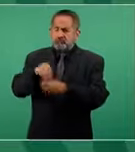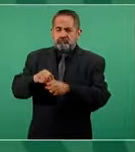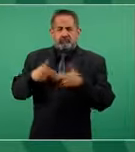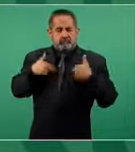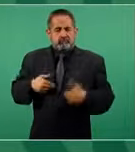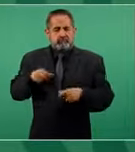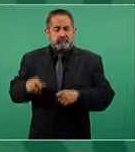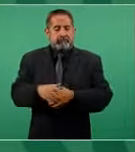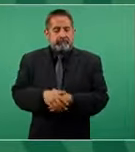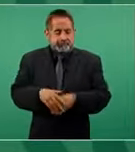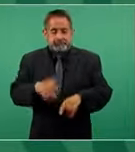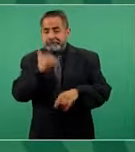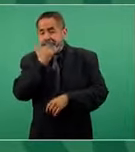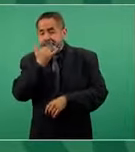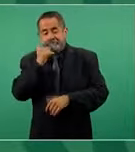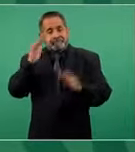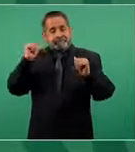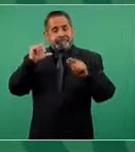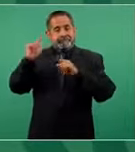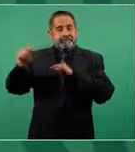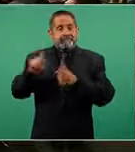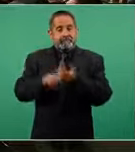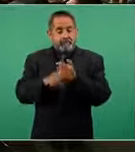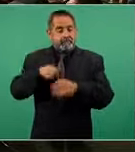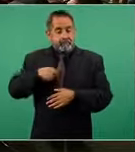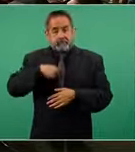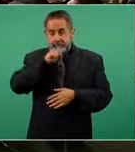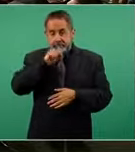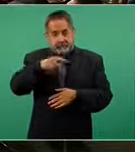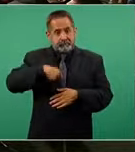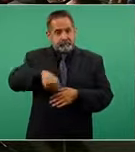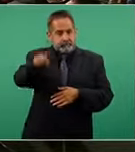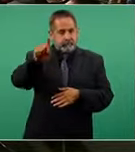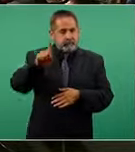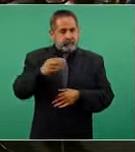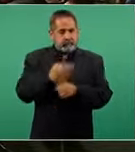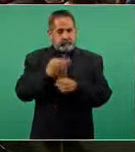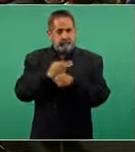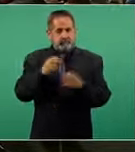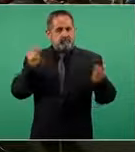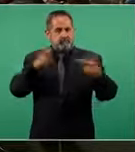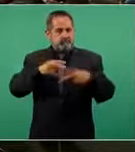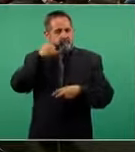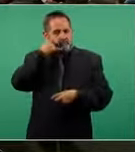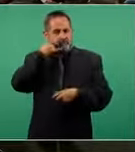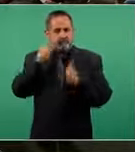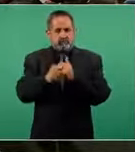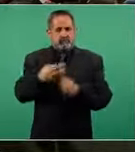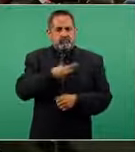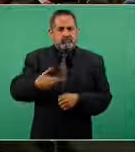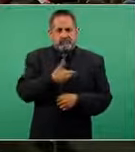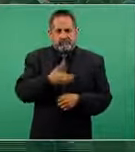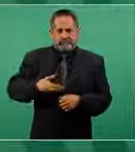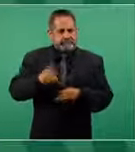humanos. Ya me tengo que ir porque voy precisamente al encuentro con la